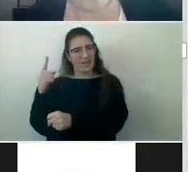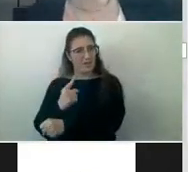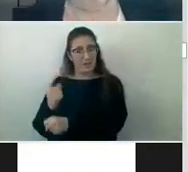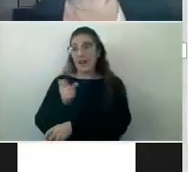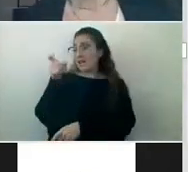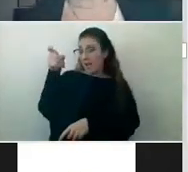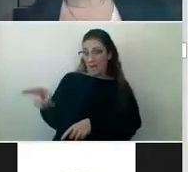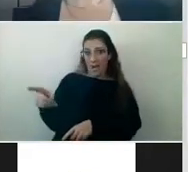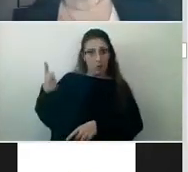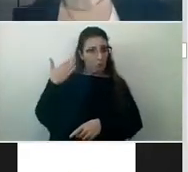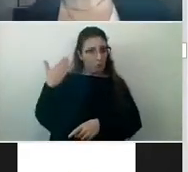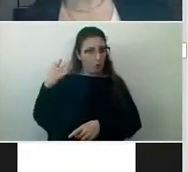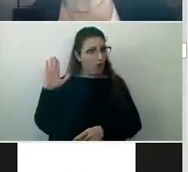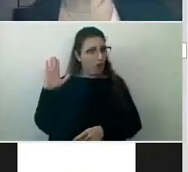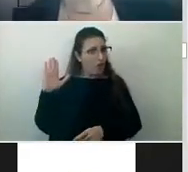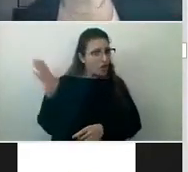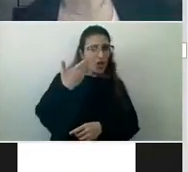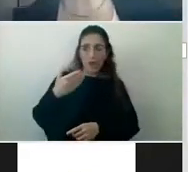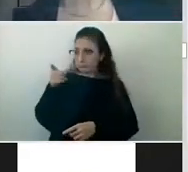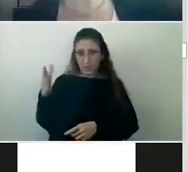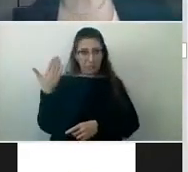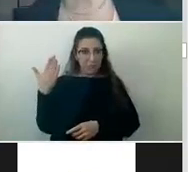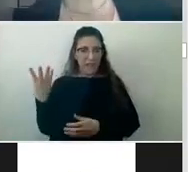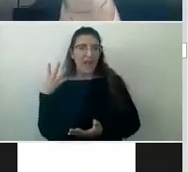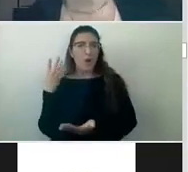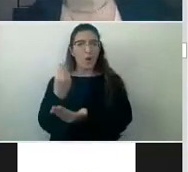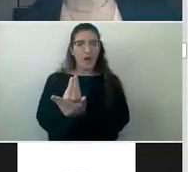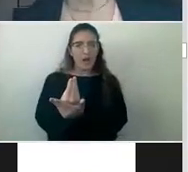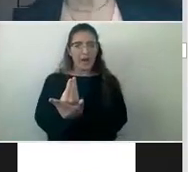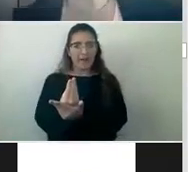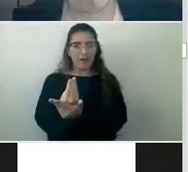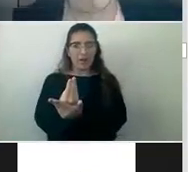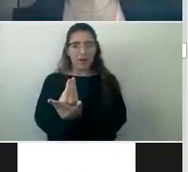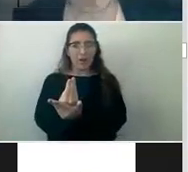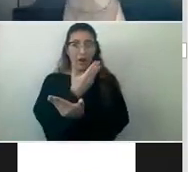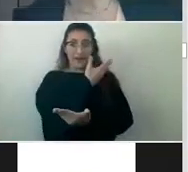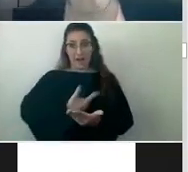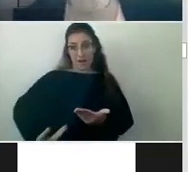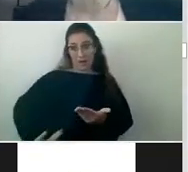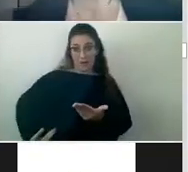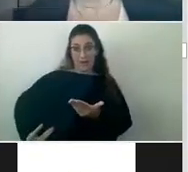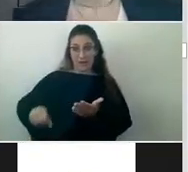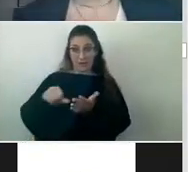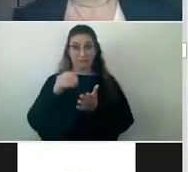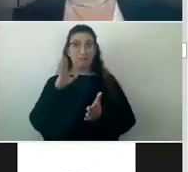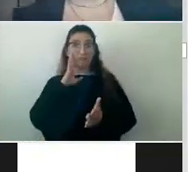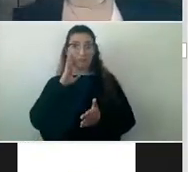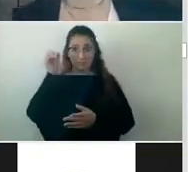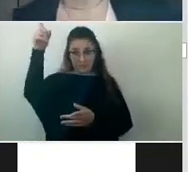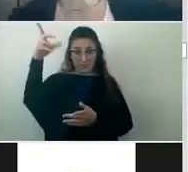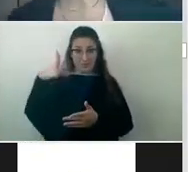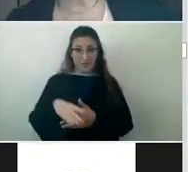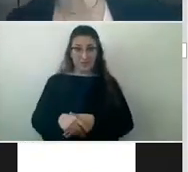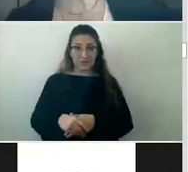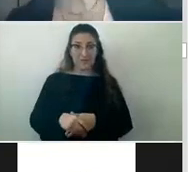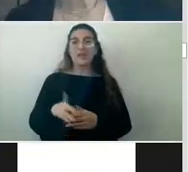pudo hasta tener un cargo muy importante en el gobierno de Estados Unidos a través de las políticas de